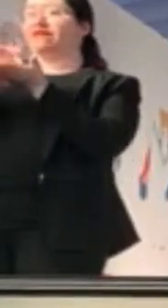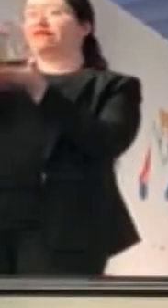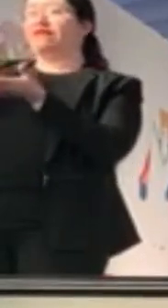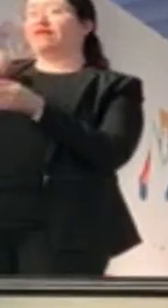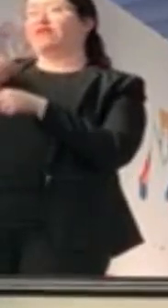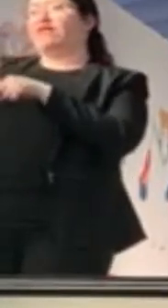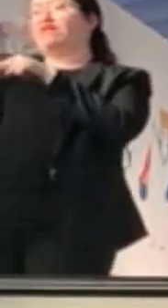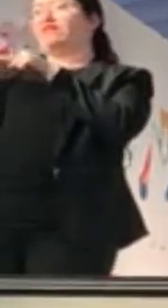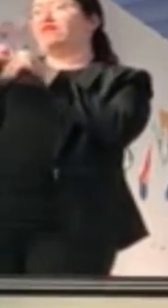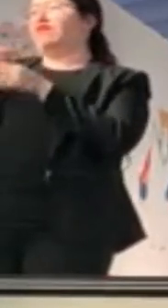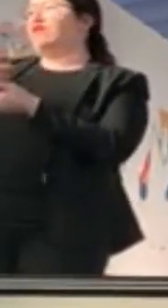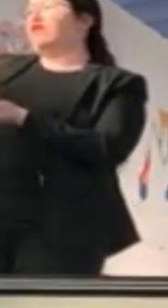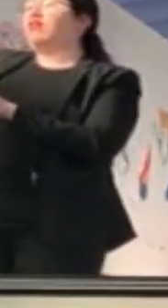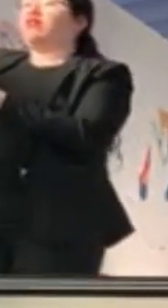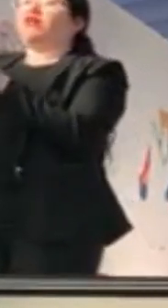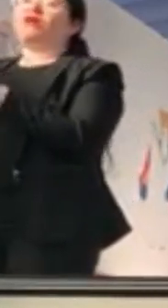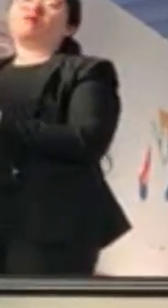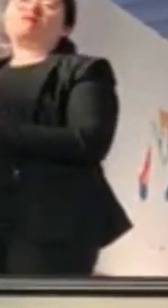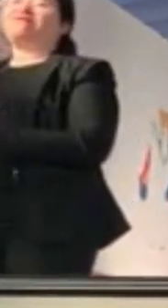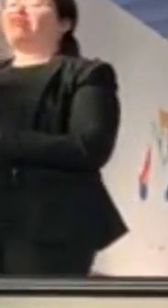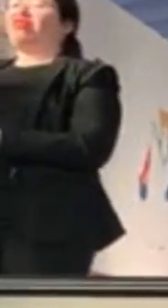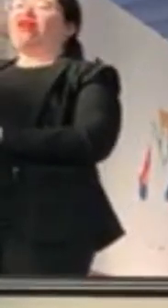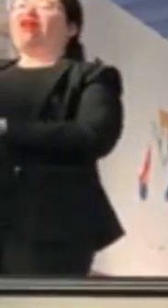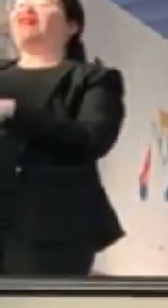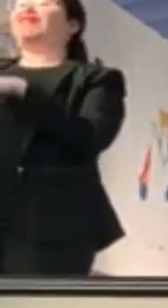hable sentada porque no soy política.